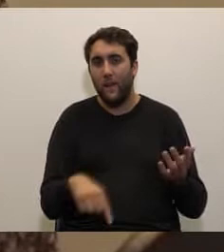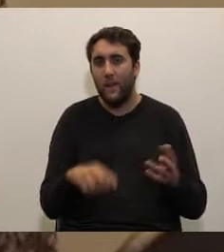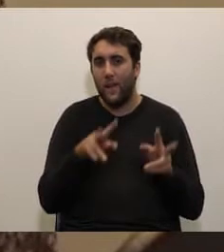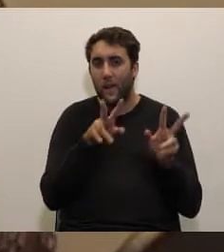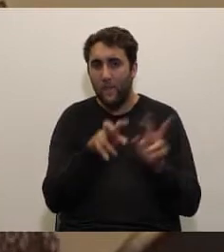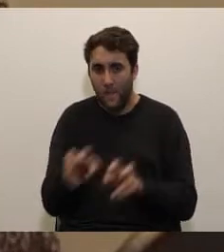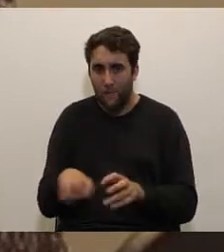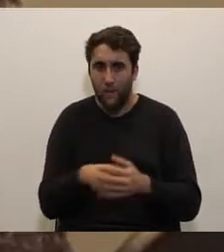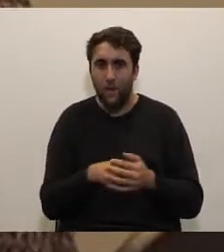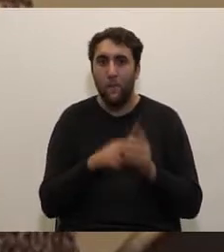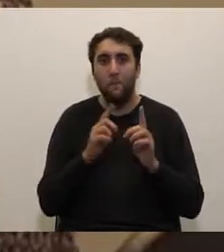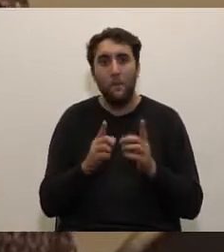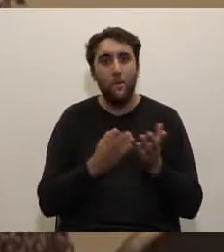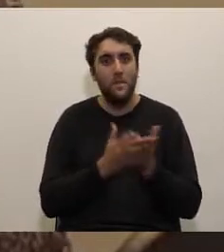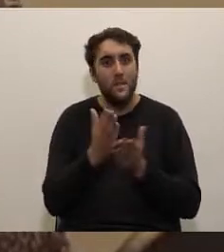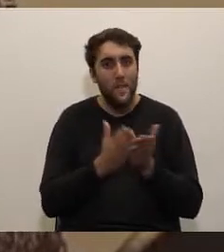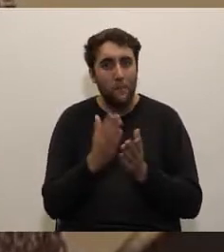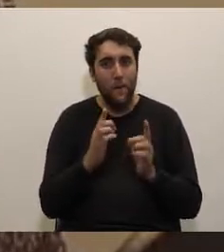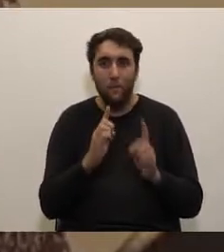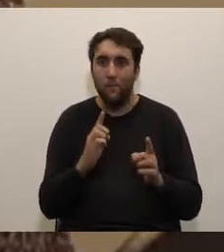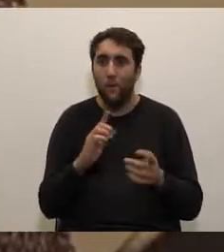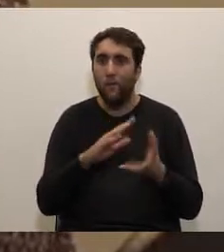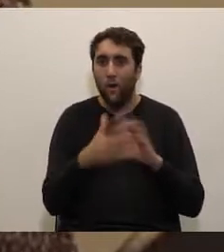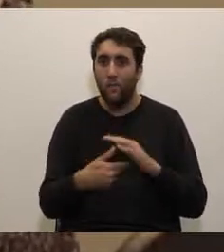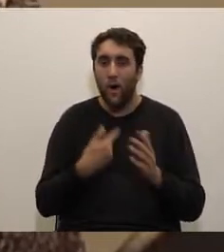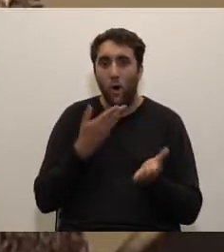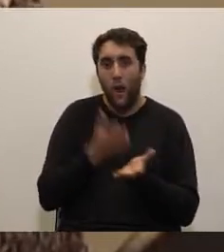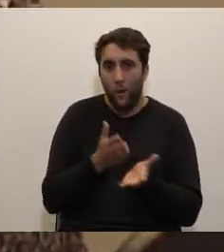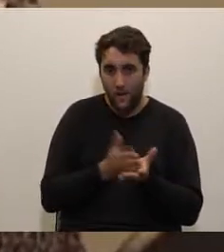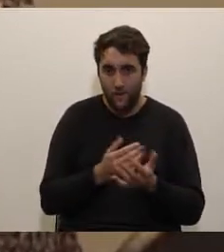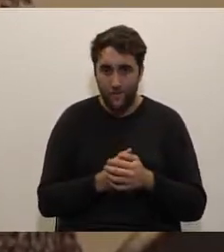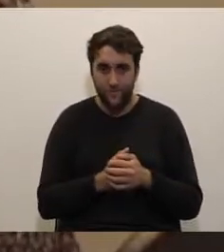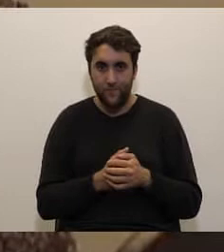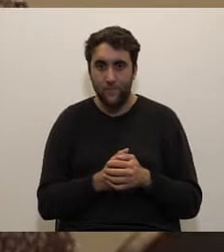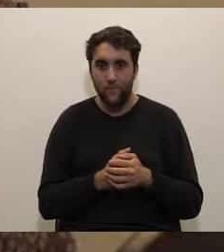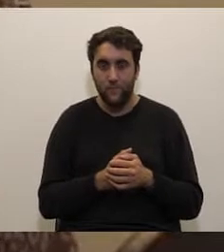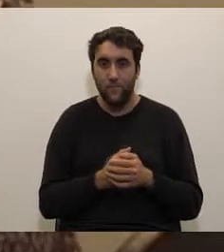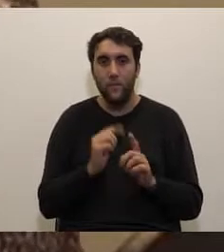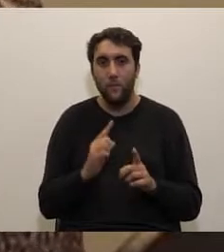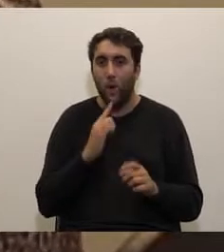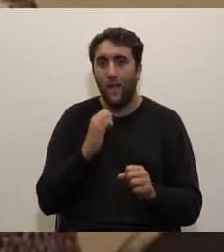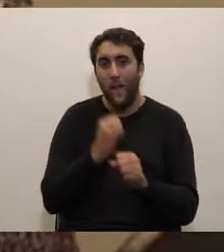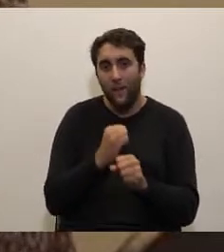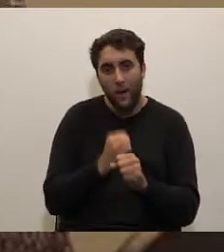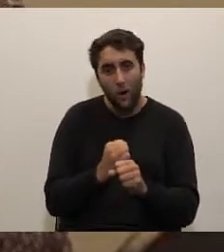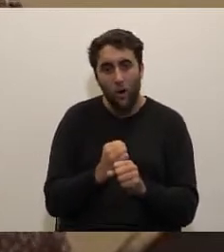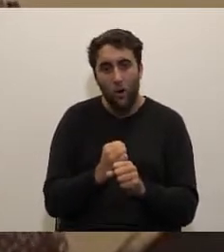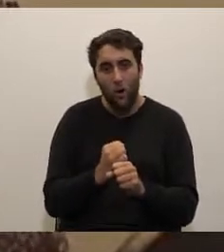tipo, siempre con una perspectiva colaborativa. Es decir, de